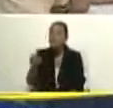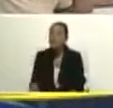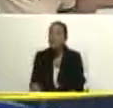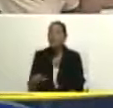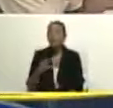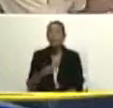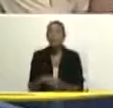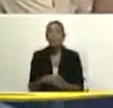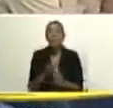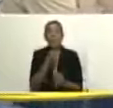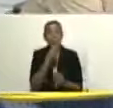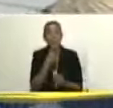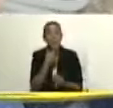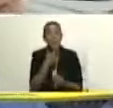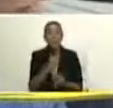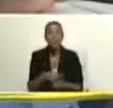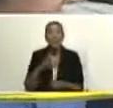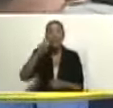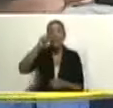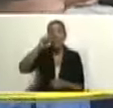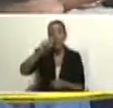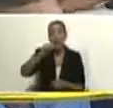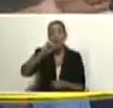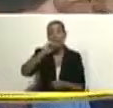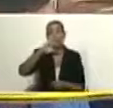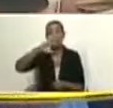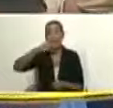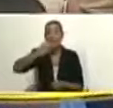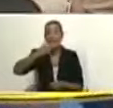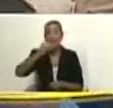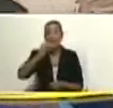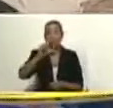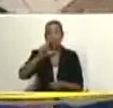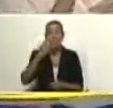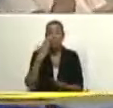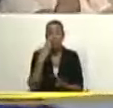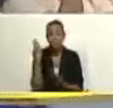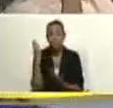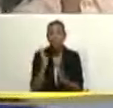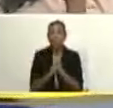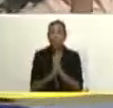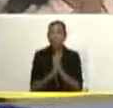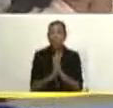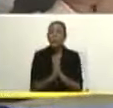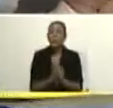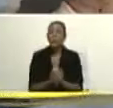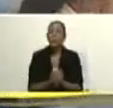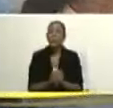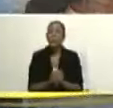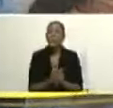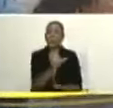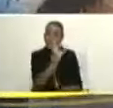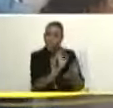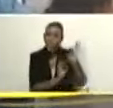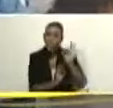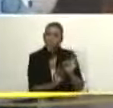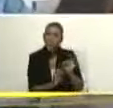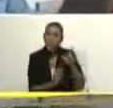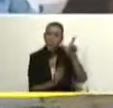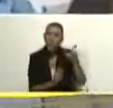se llama muy bonito su nombre, Nicole Alejandra. Yo tengo